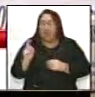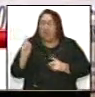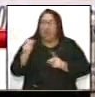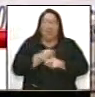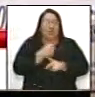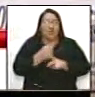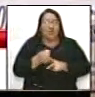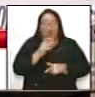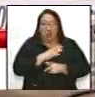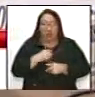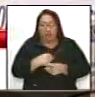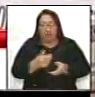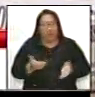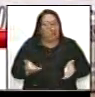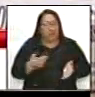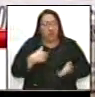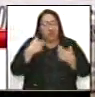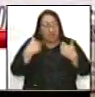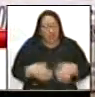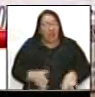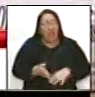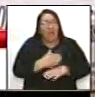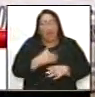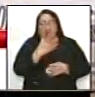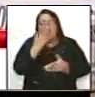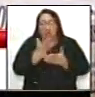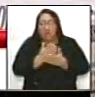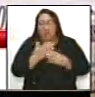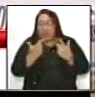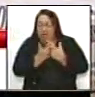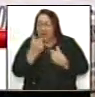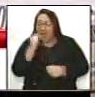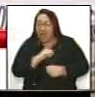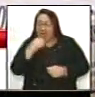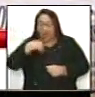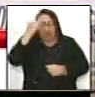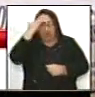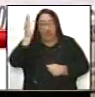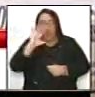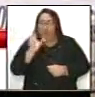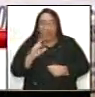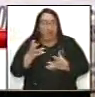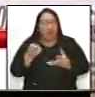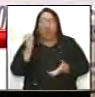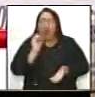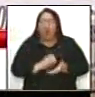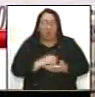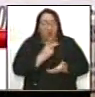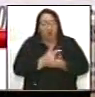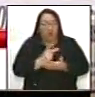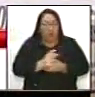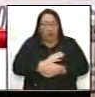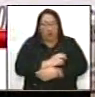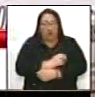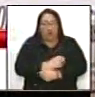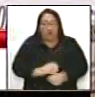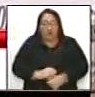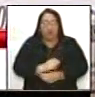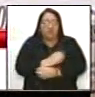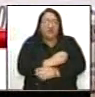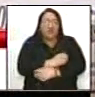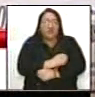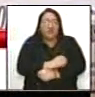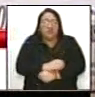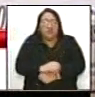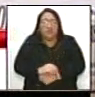al Estado peruano, señor. Nosotros ya hemos pasado por la violencia terrorista y no queremos volver a tener esas terribles experiencias.